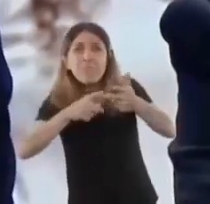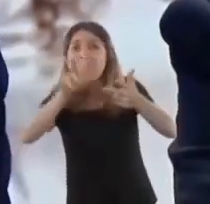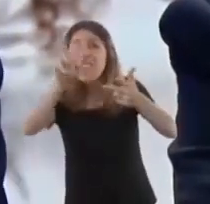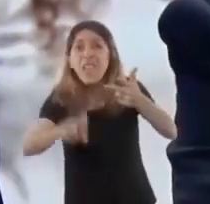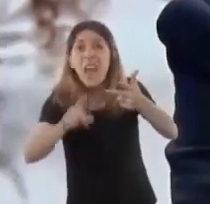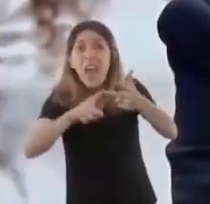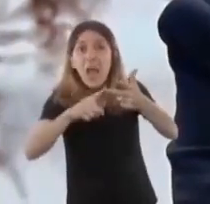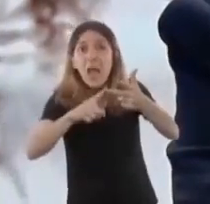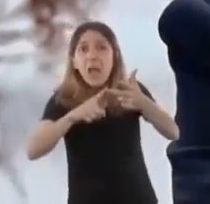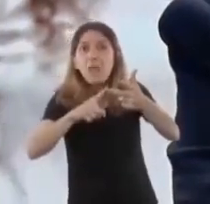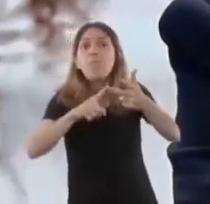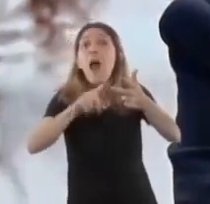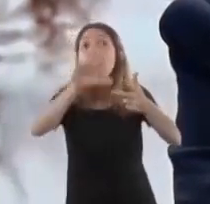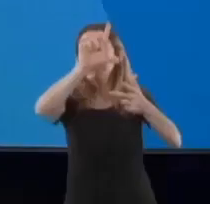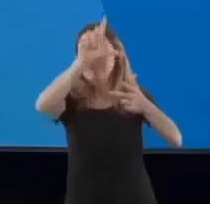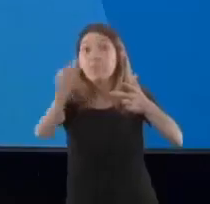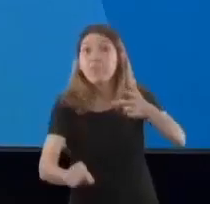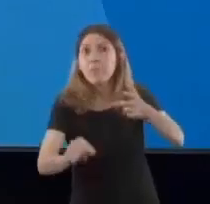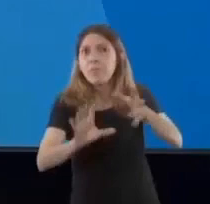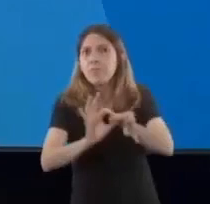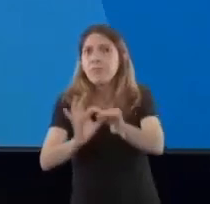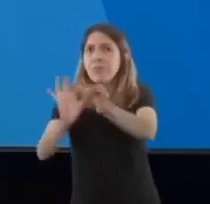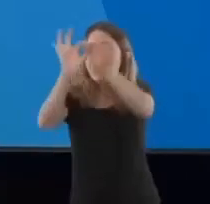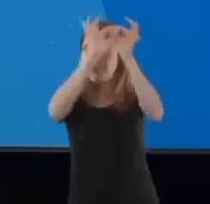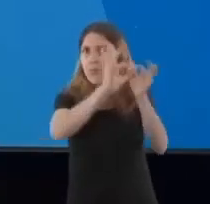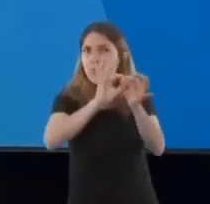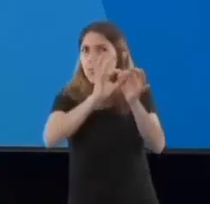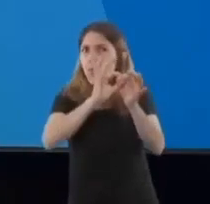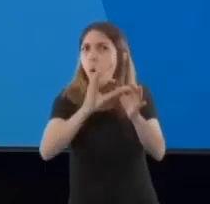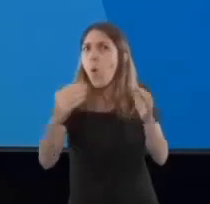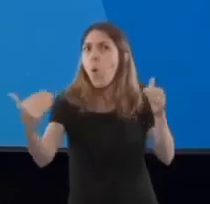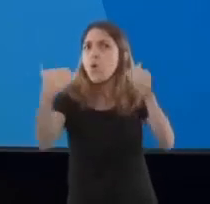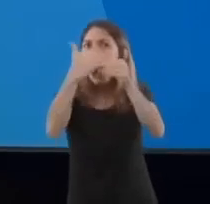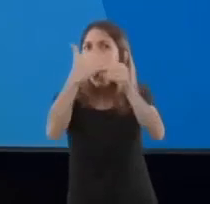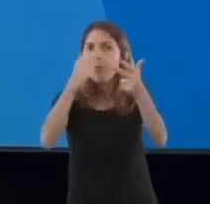federal de la argentina tenemos la oportunidad de dar respuesta